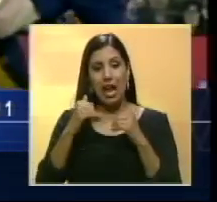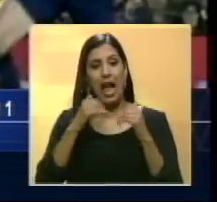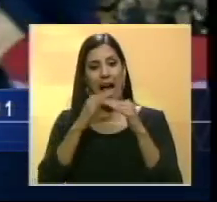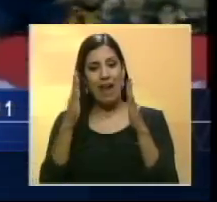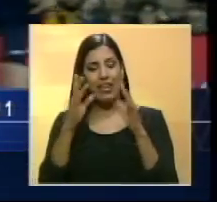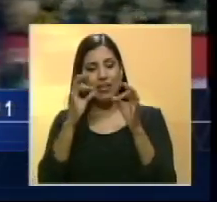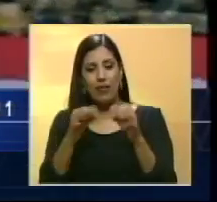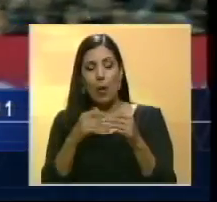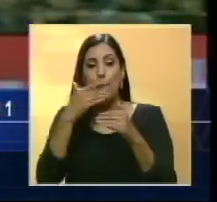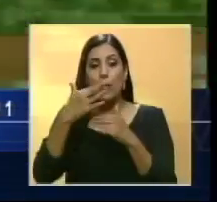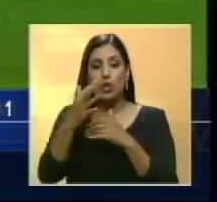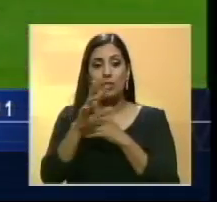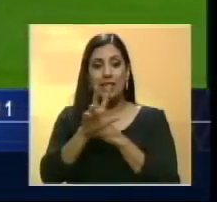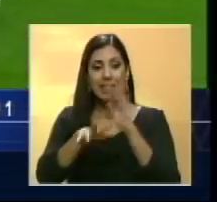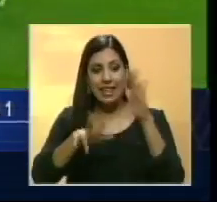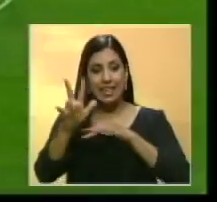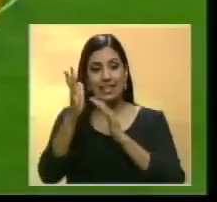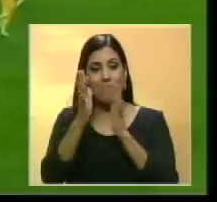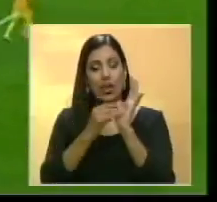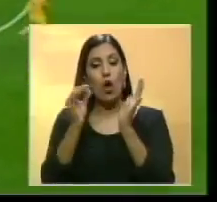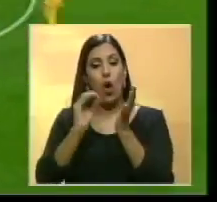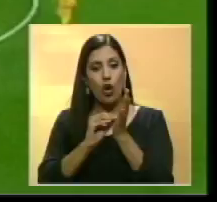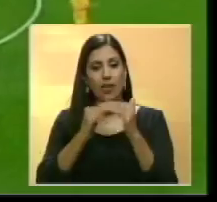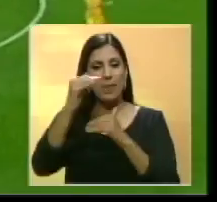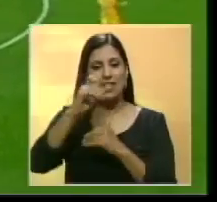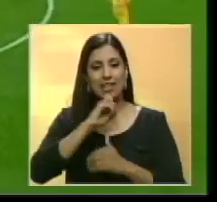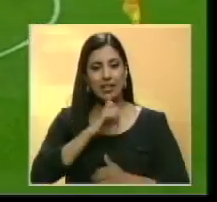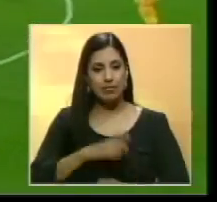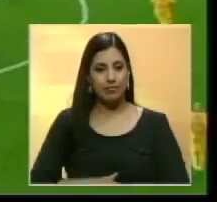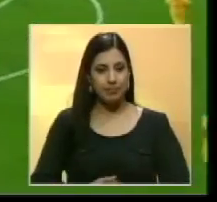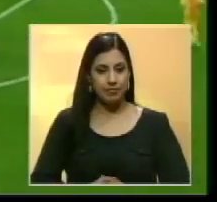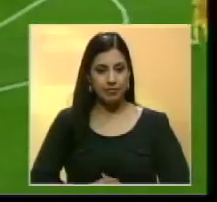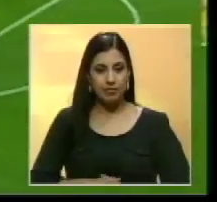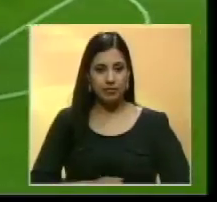para definirse el próximo 13 de abril en el Vicente Calderón.